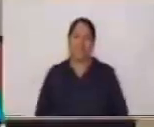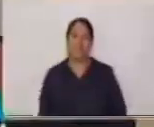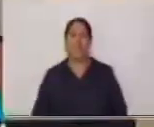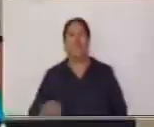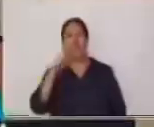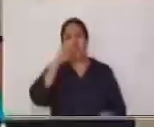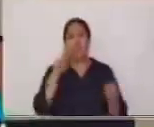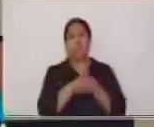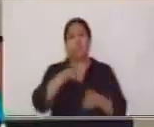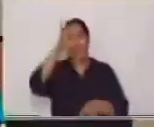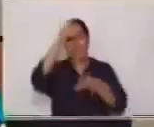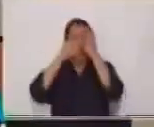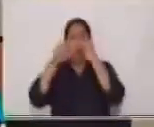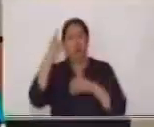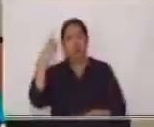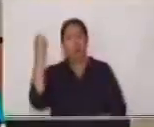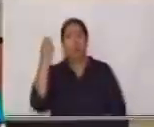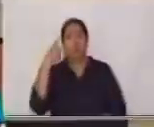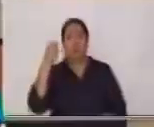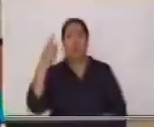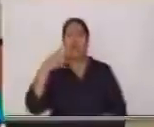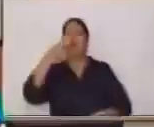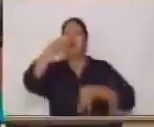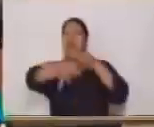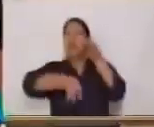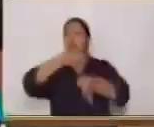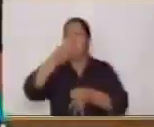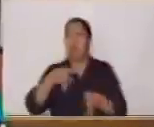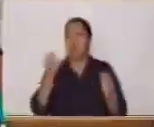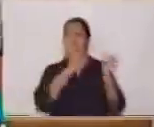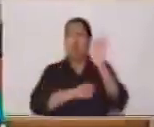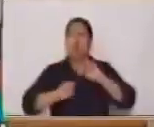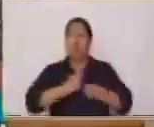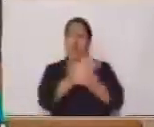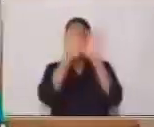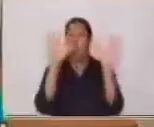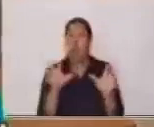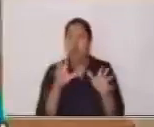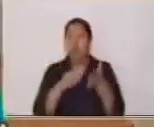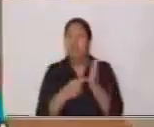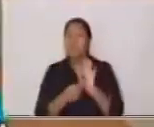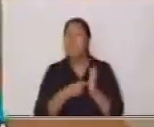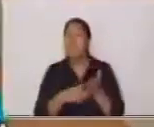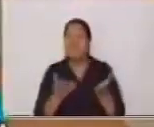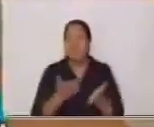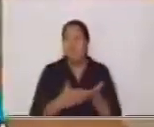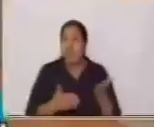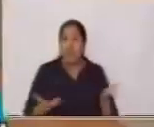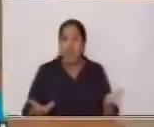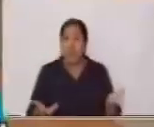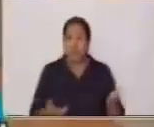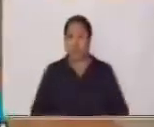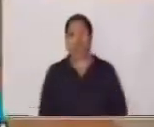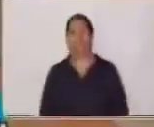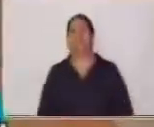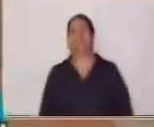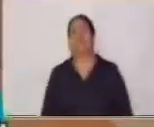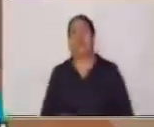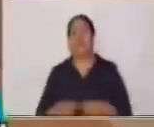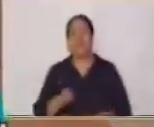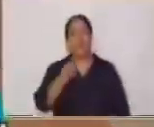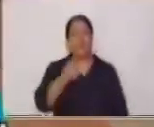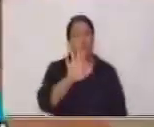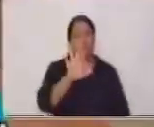es interpretar, que es explicar o aclarar el significado de algo. Pero necesito que lo ejercites en casa.